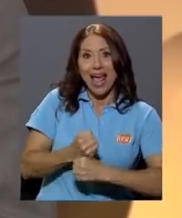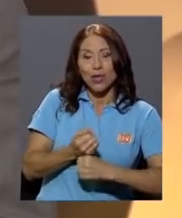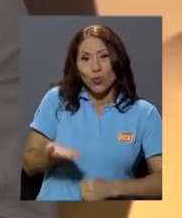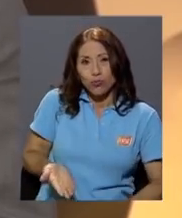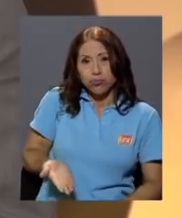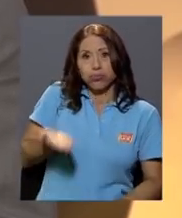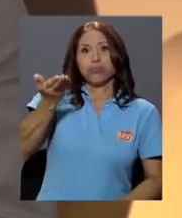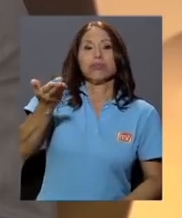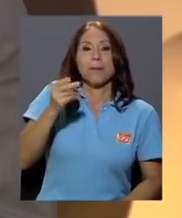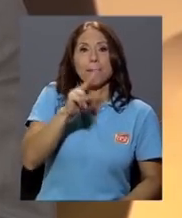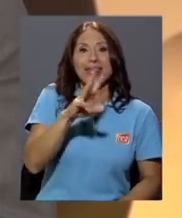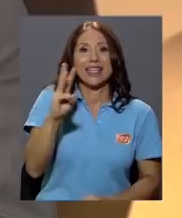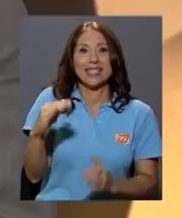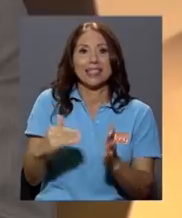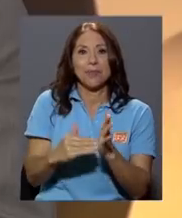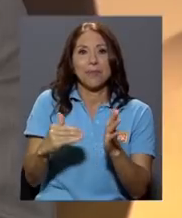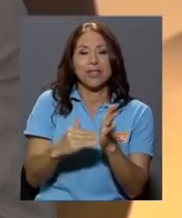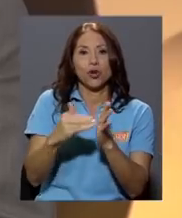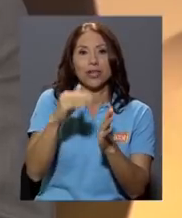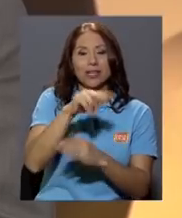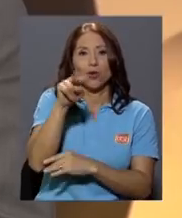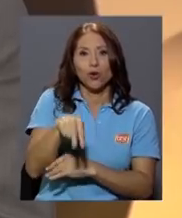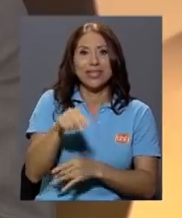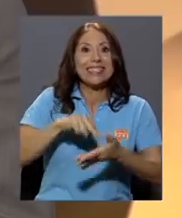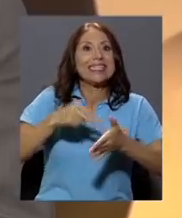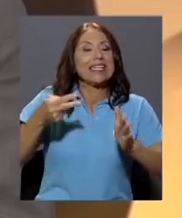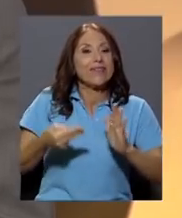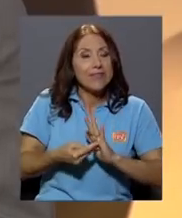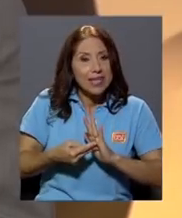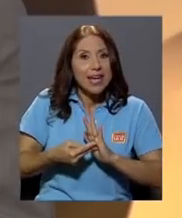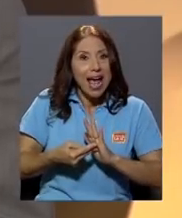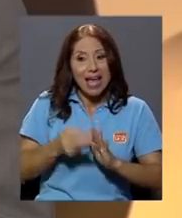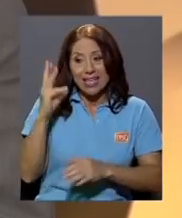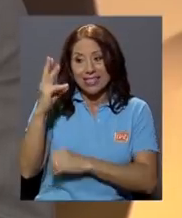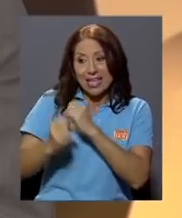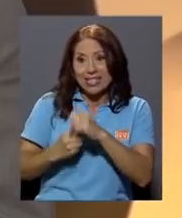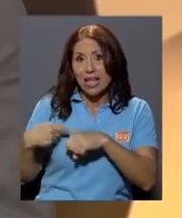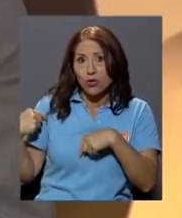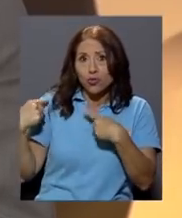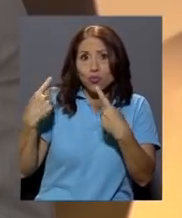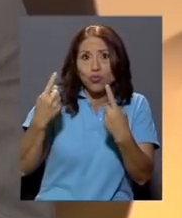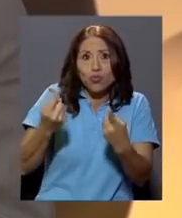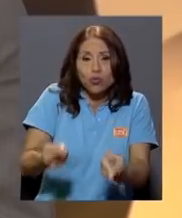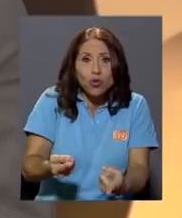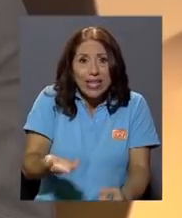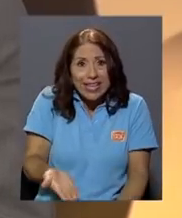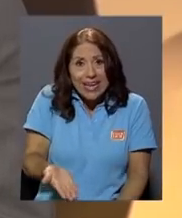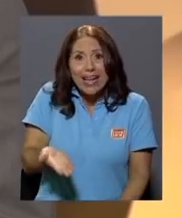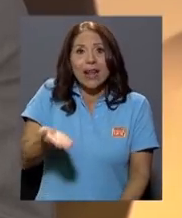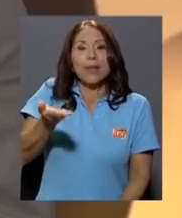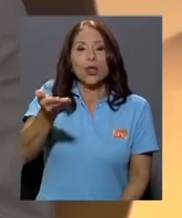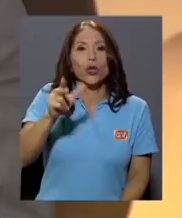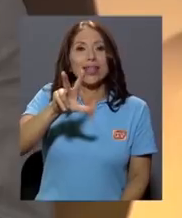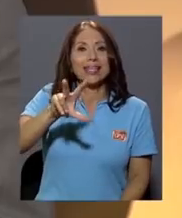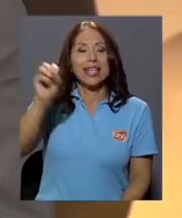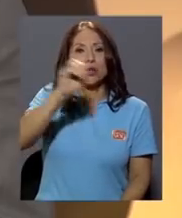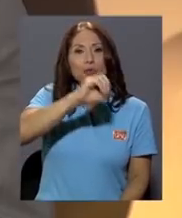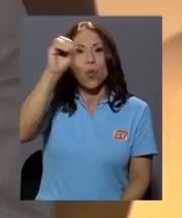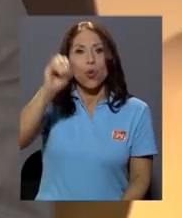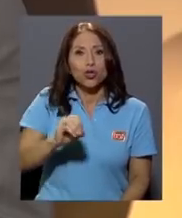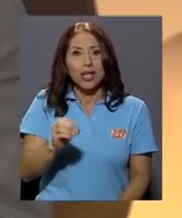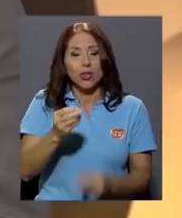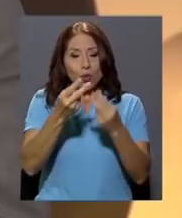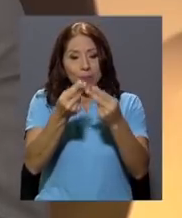becas supera los 26 mil millones de colones. Eso significa un incremento en 6 años de un 300% en el